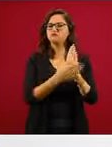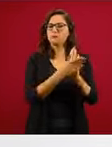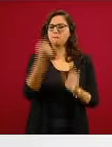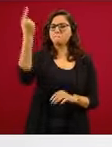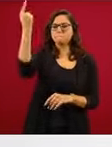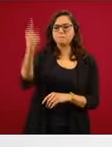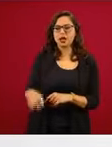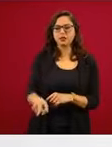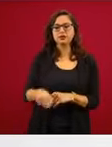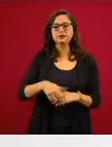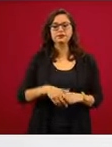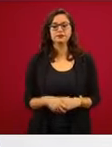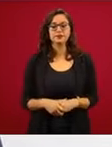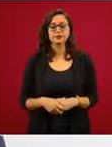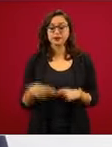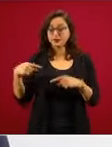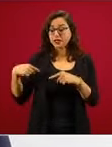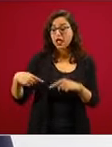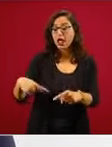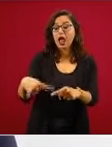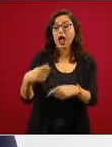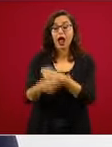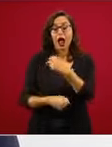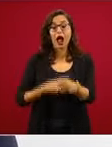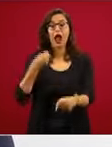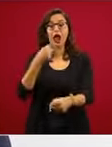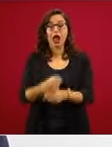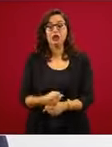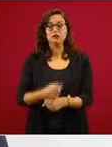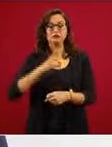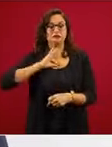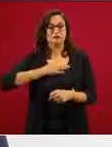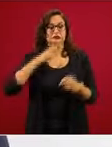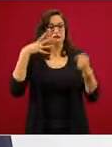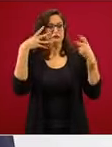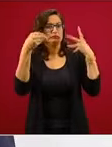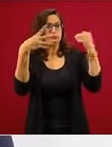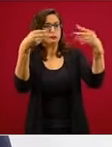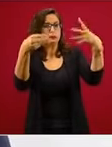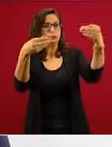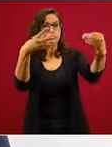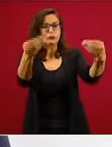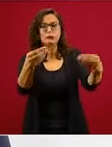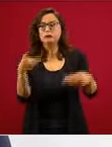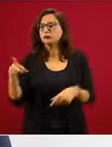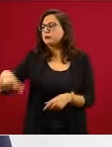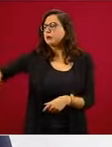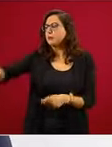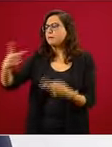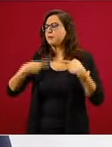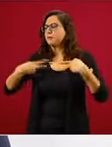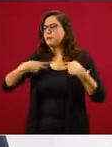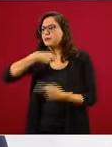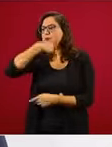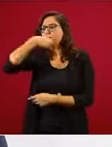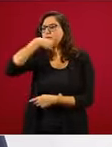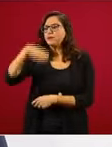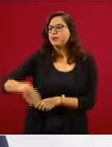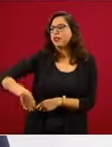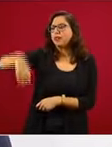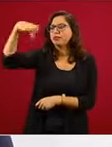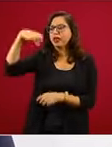a la pandemia, los adultos mayores, así como los niños y las niñas con discapacidad, recibieron